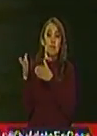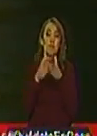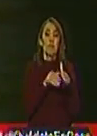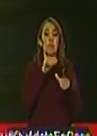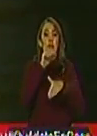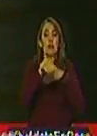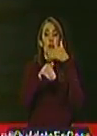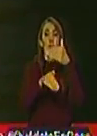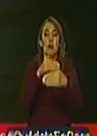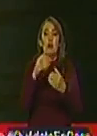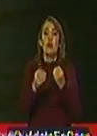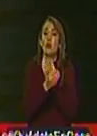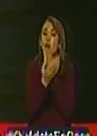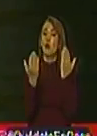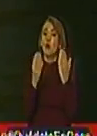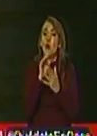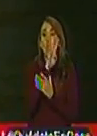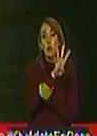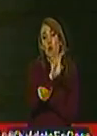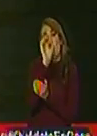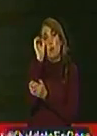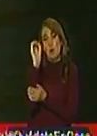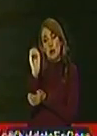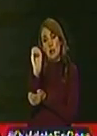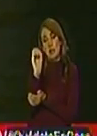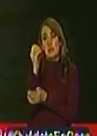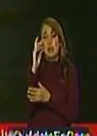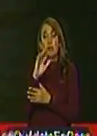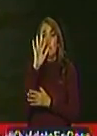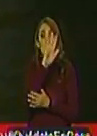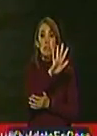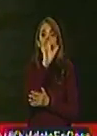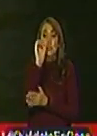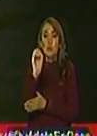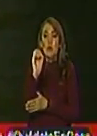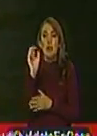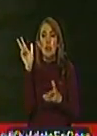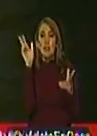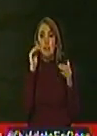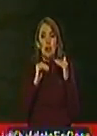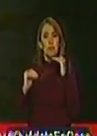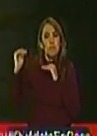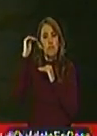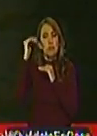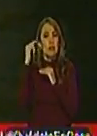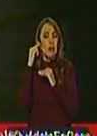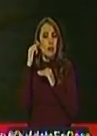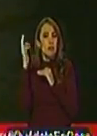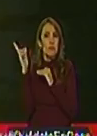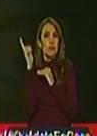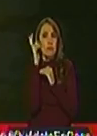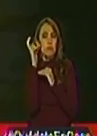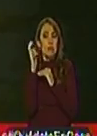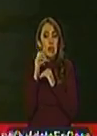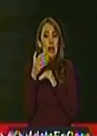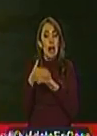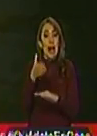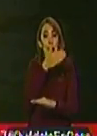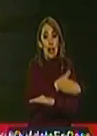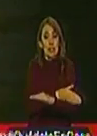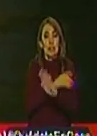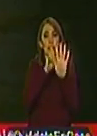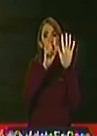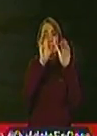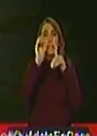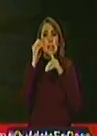de vehículos podemos tener 40, como mucho 50 decibeles, cuando antes teníamos 58, 60